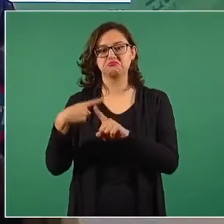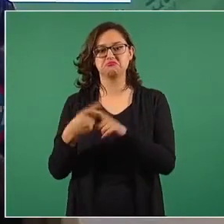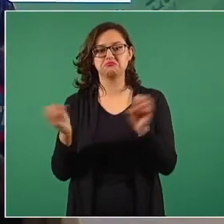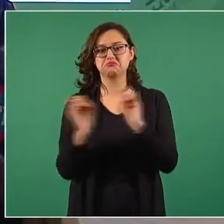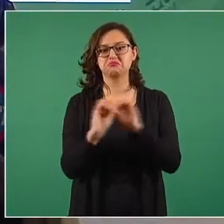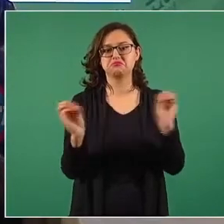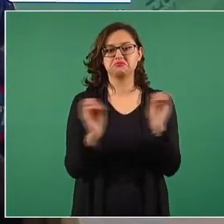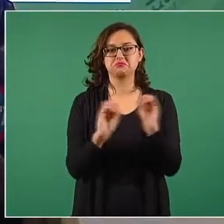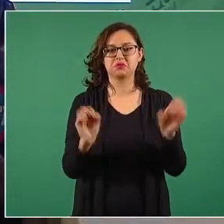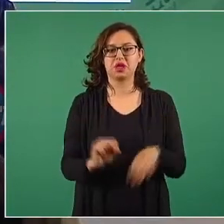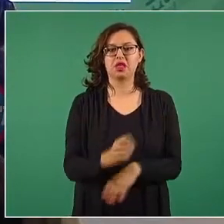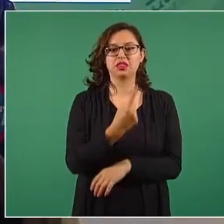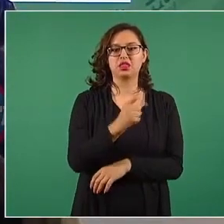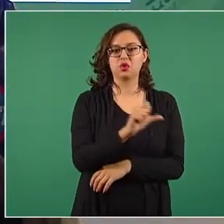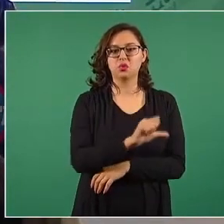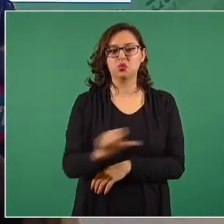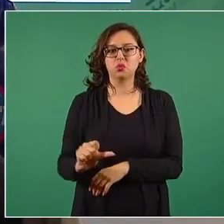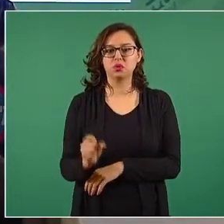De 1-3.